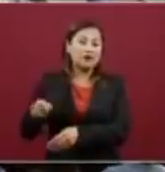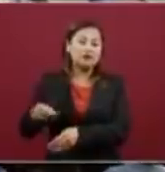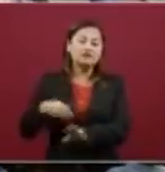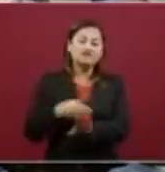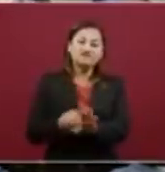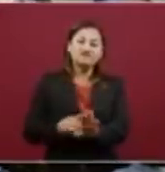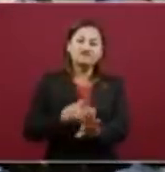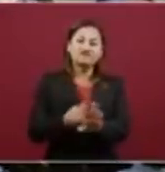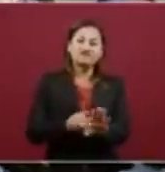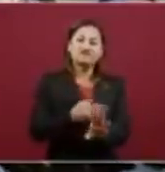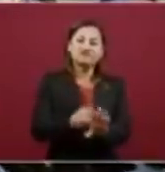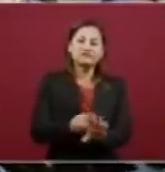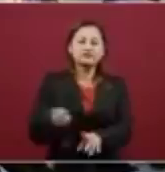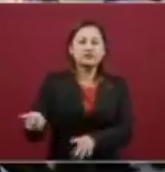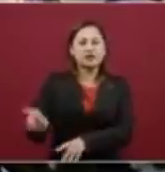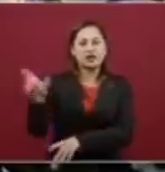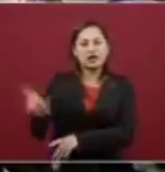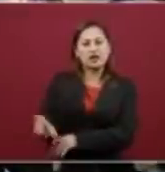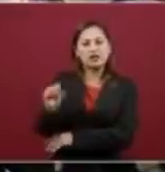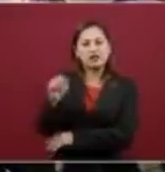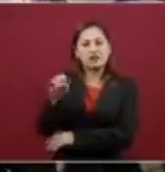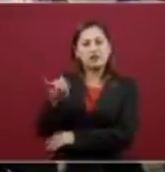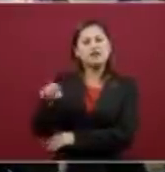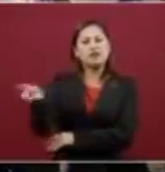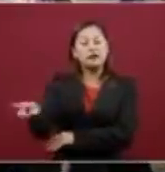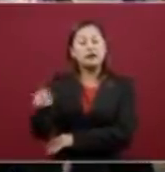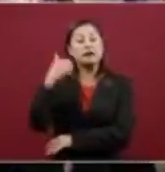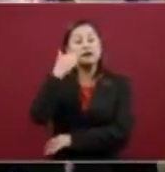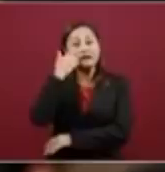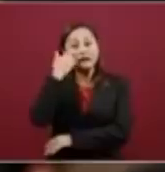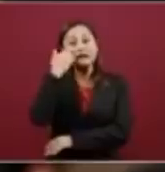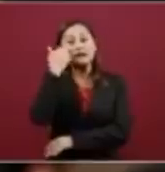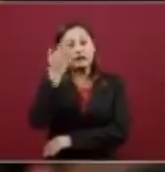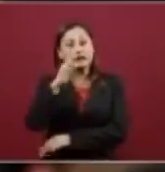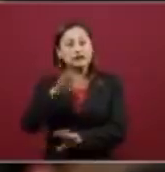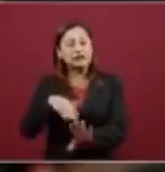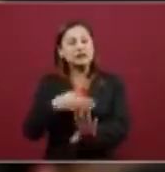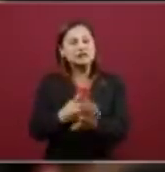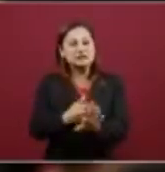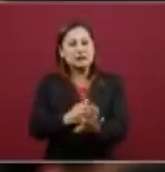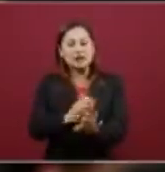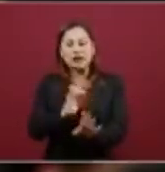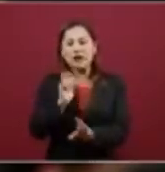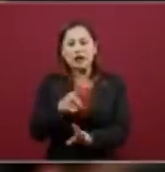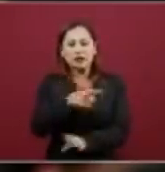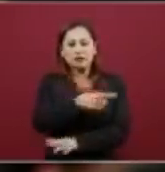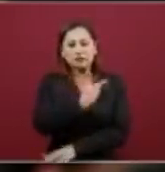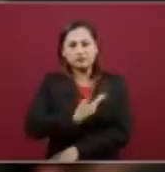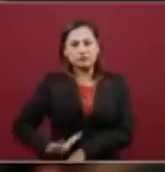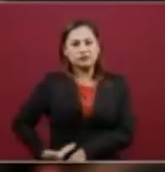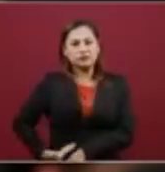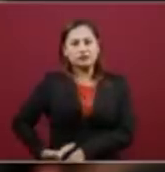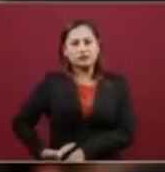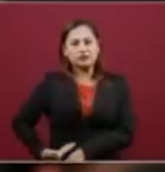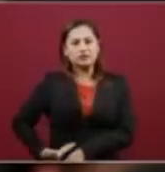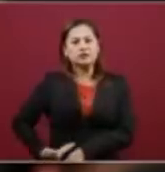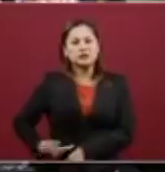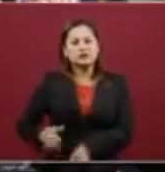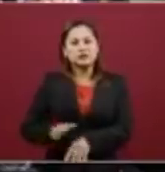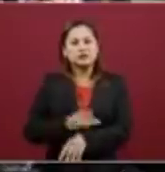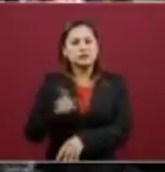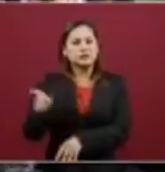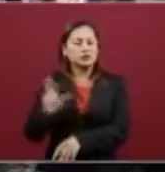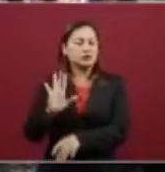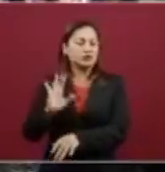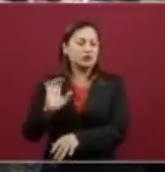sonó bastante fuerte y que tenía la intención precisamente de dañar al presidente por la situación de la termoeléctrica.